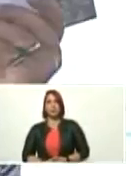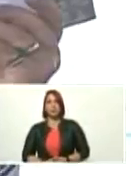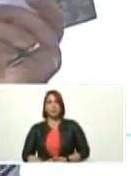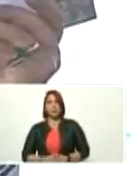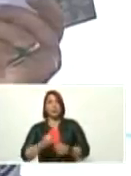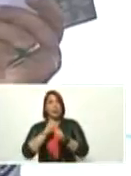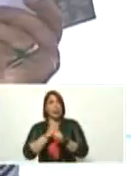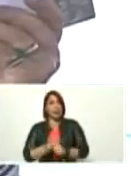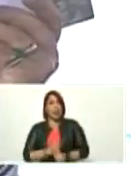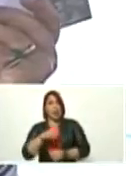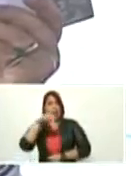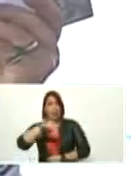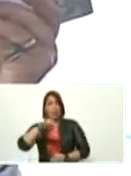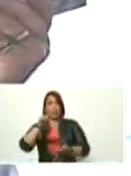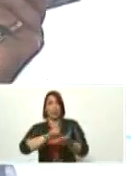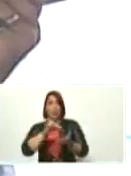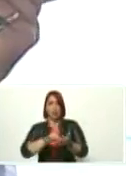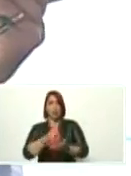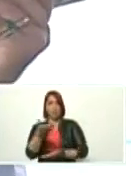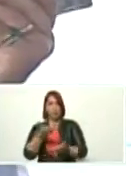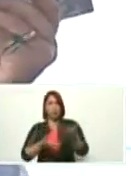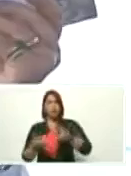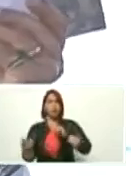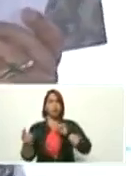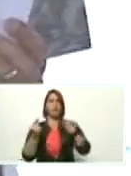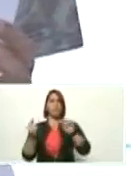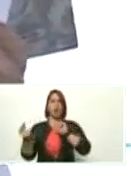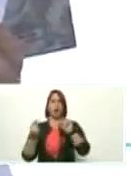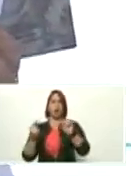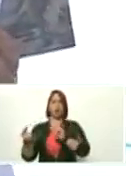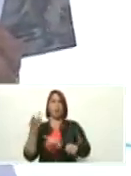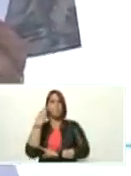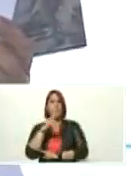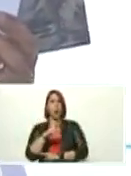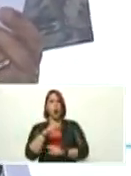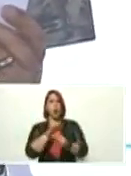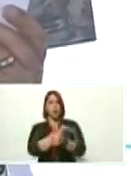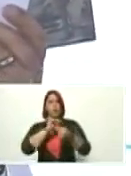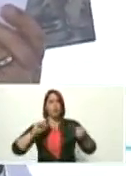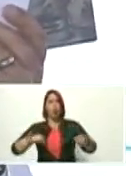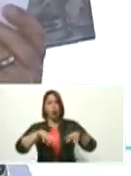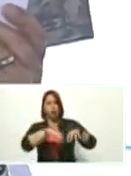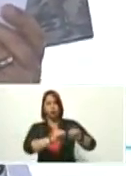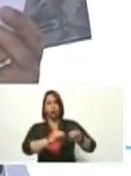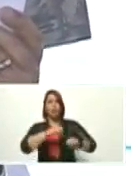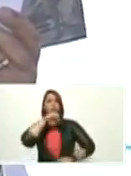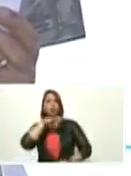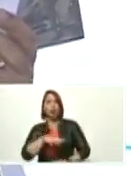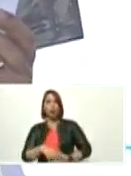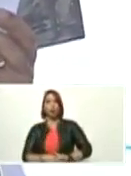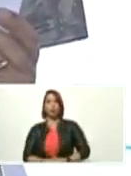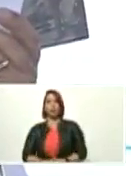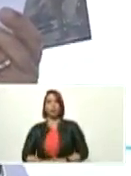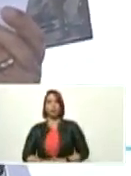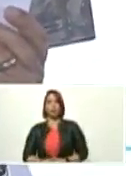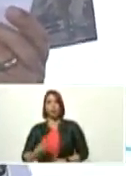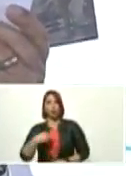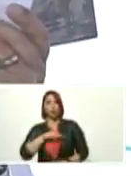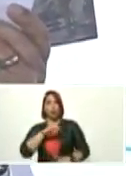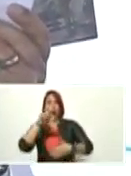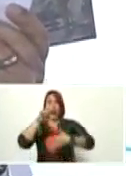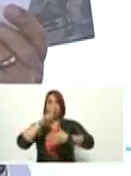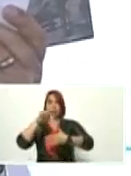espero que este libro contribuya al debate por la descolonización de la historia de nuestra